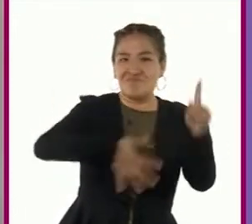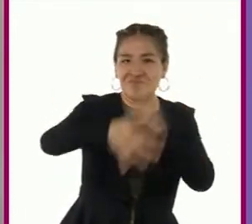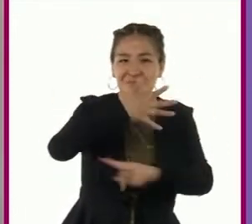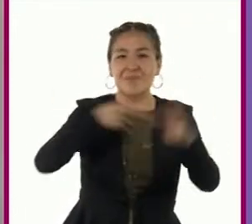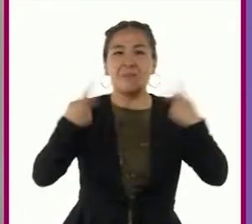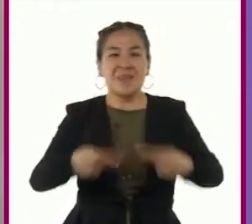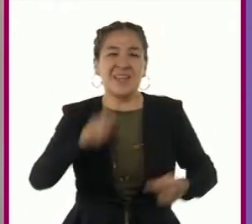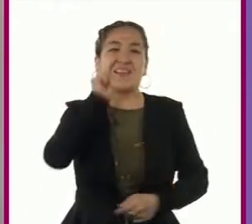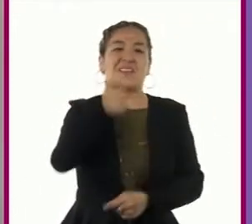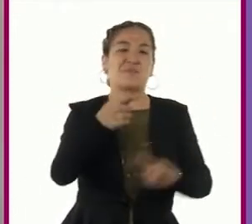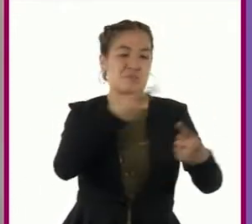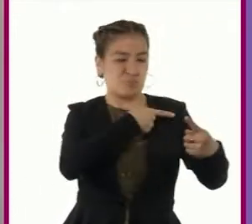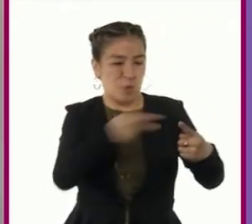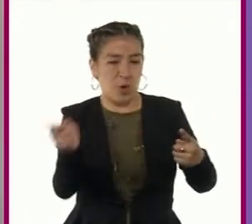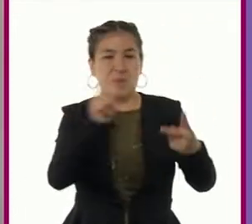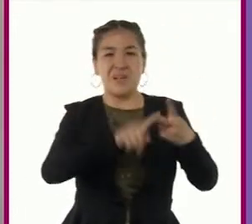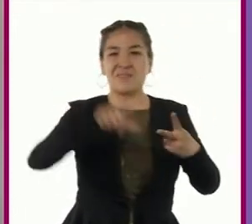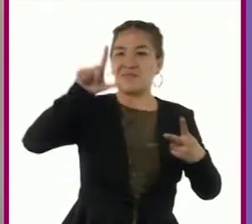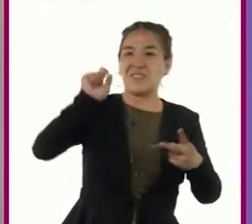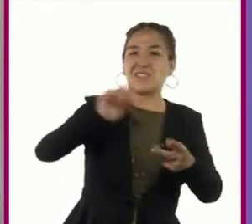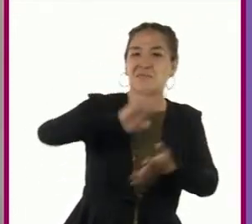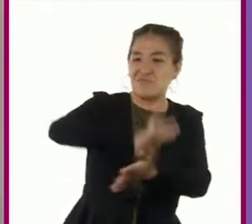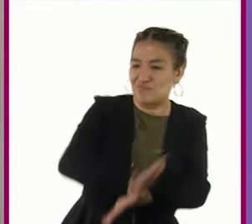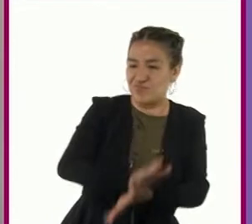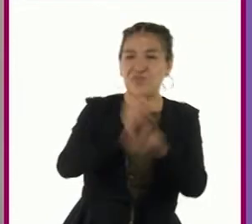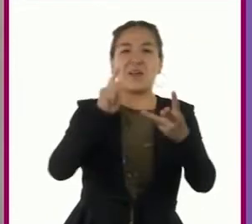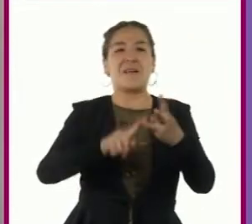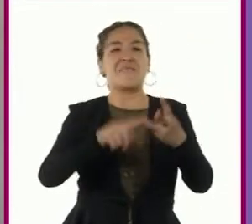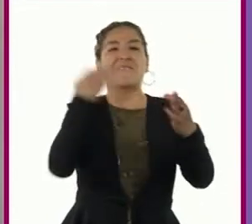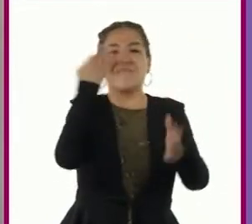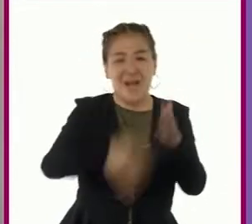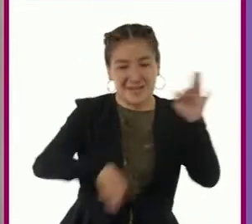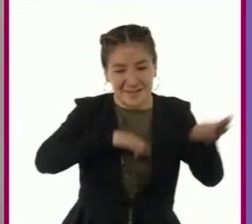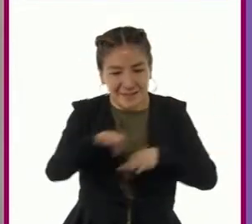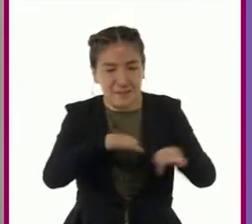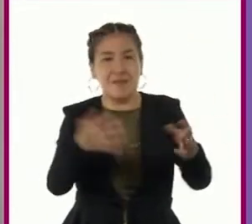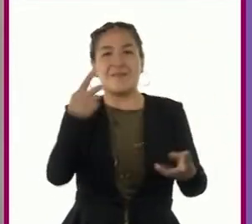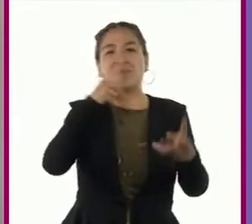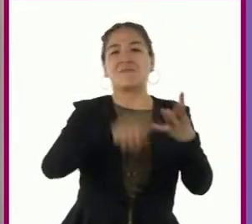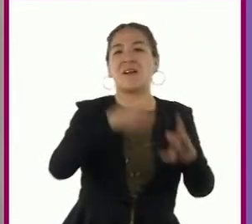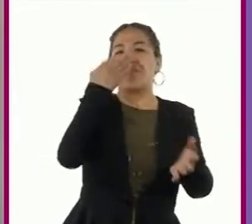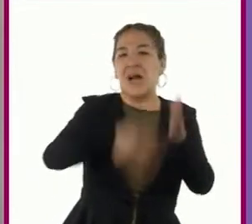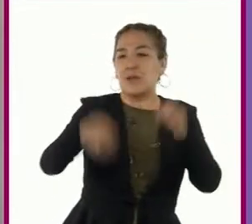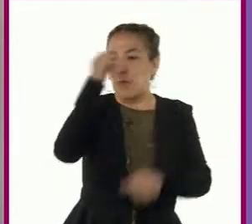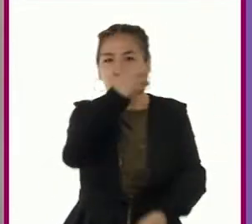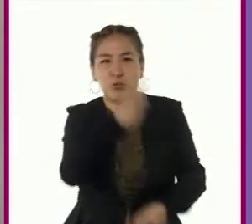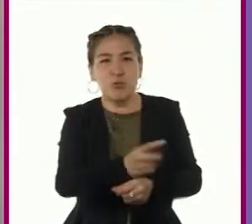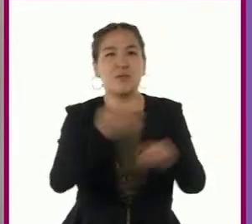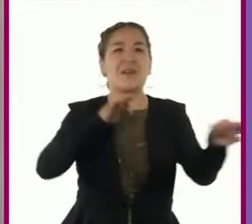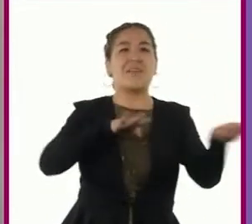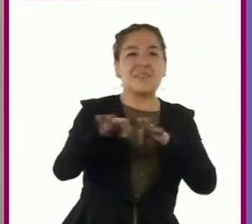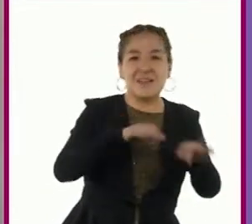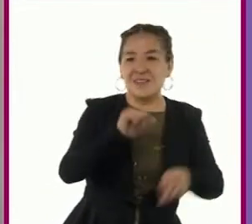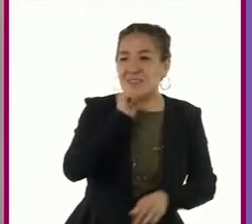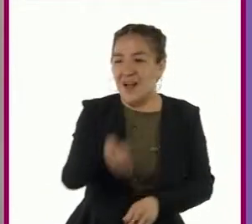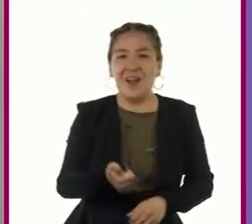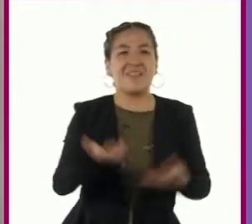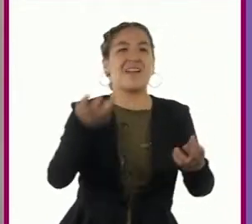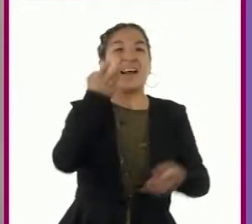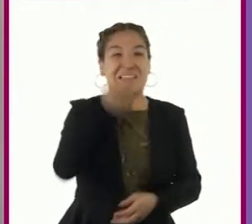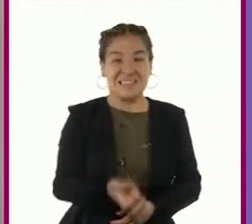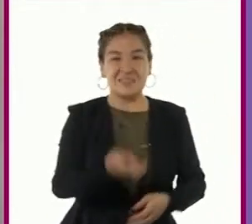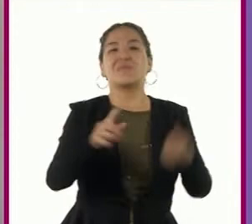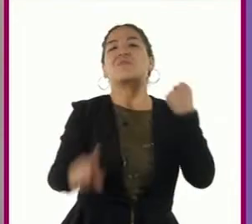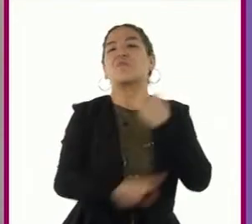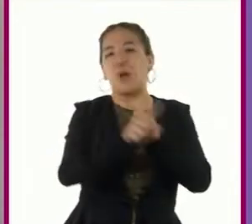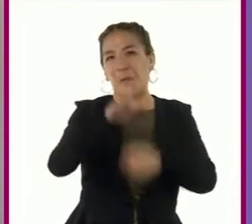la pobreza, la marginación, la falta de oportunidades, el desempleo, la inseguridad, entre otras muchas